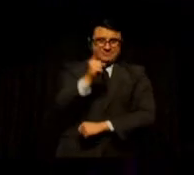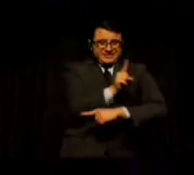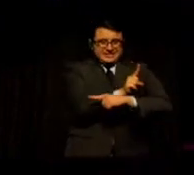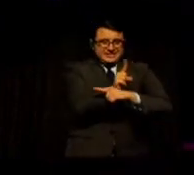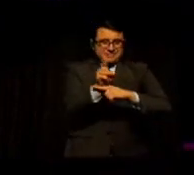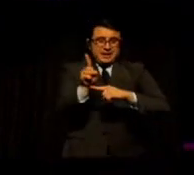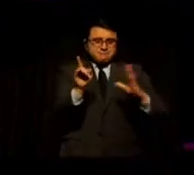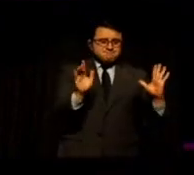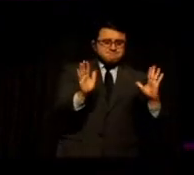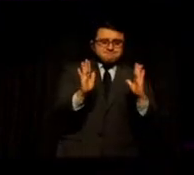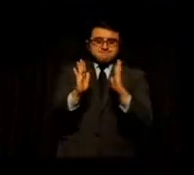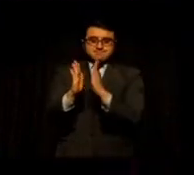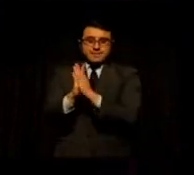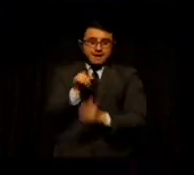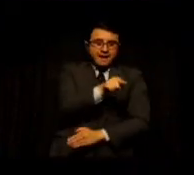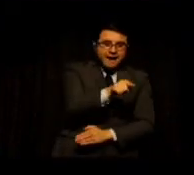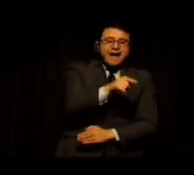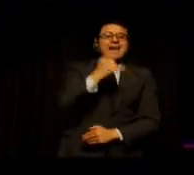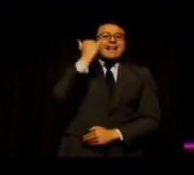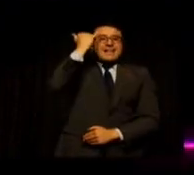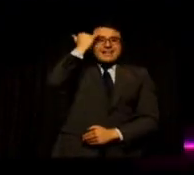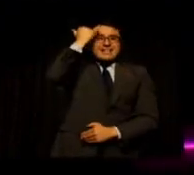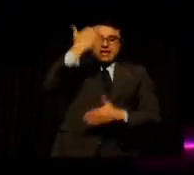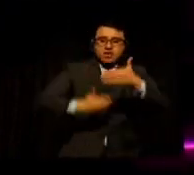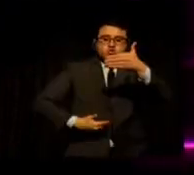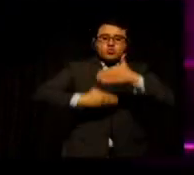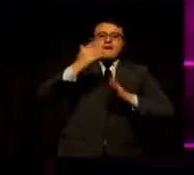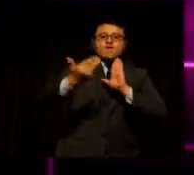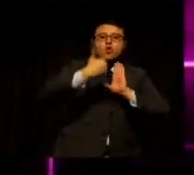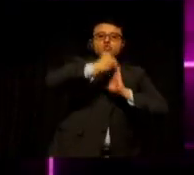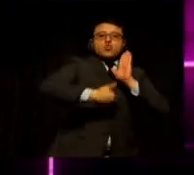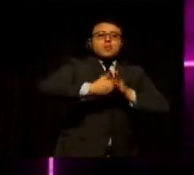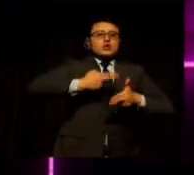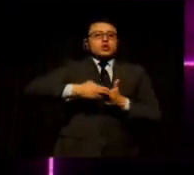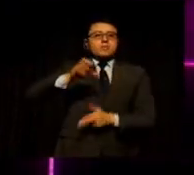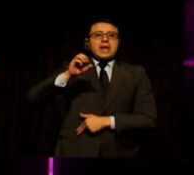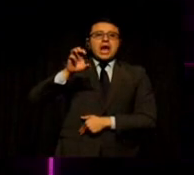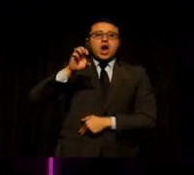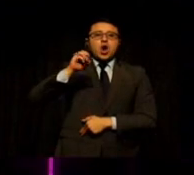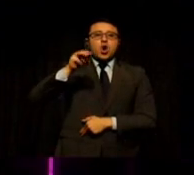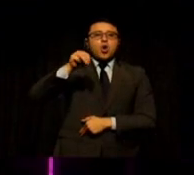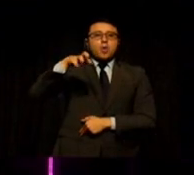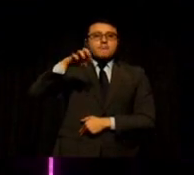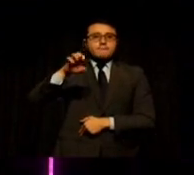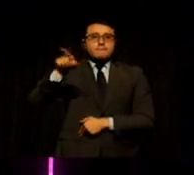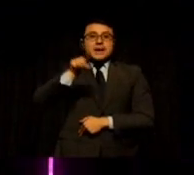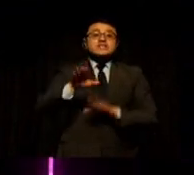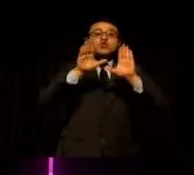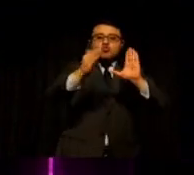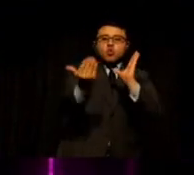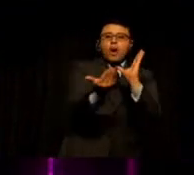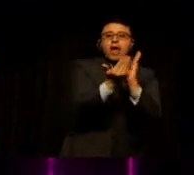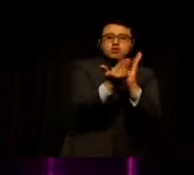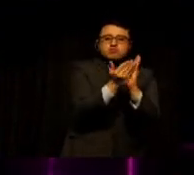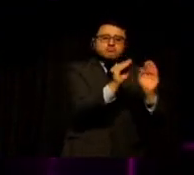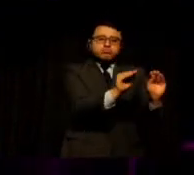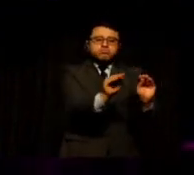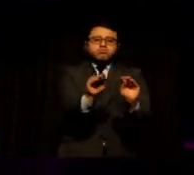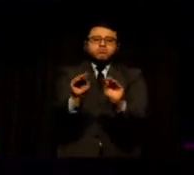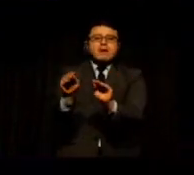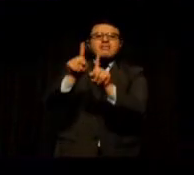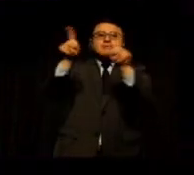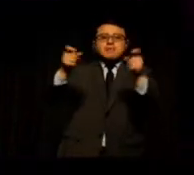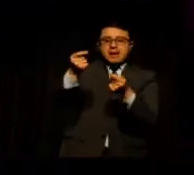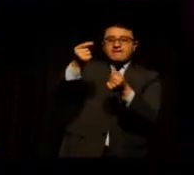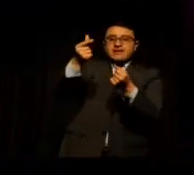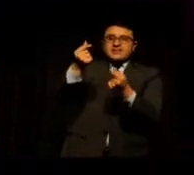lanzó el documento conpes de educación financiera que era una de mis obsesiones desde el punto de vista